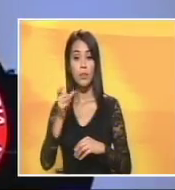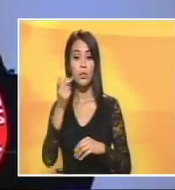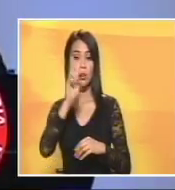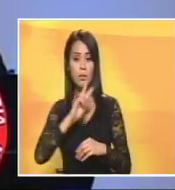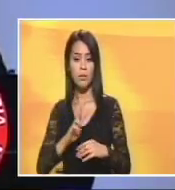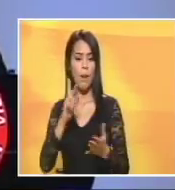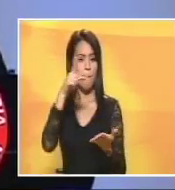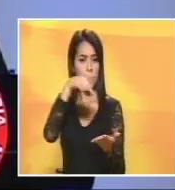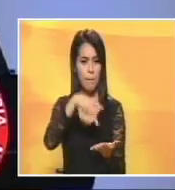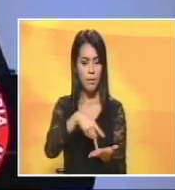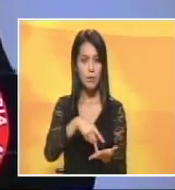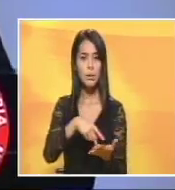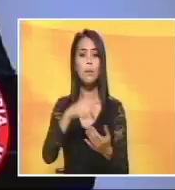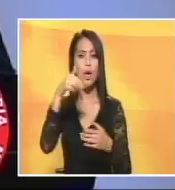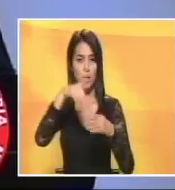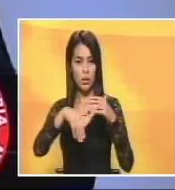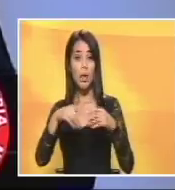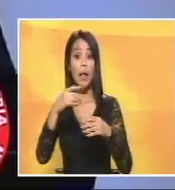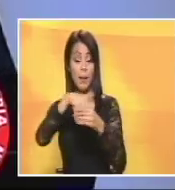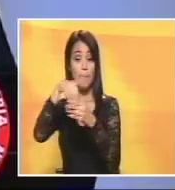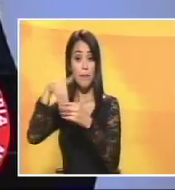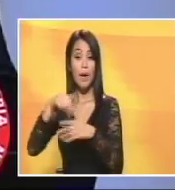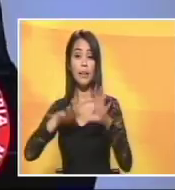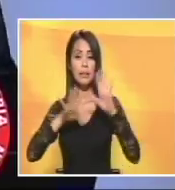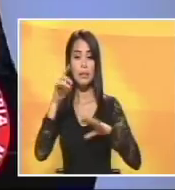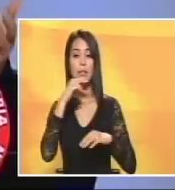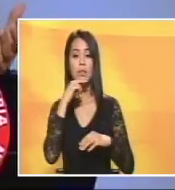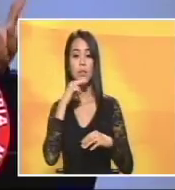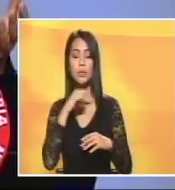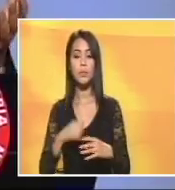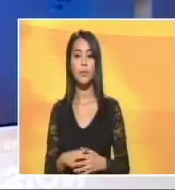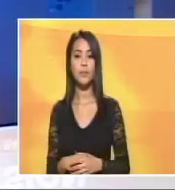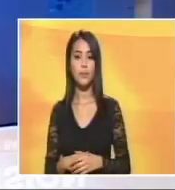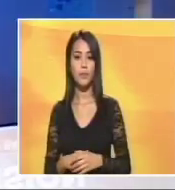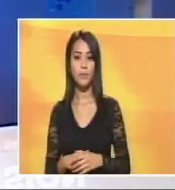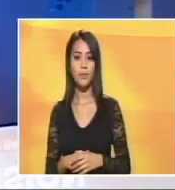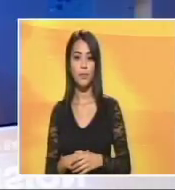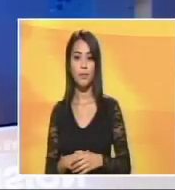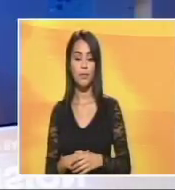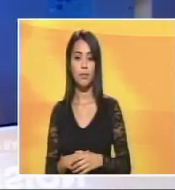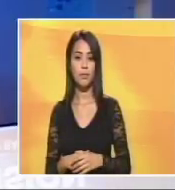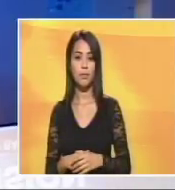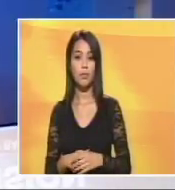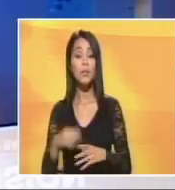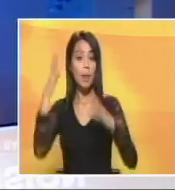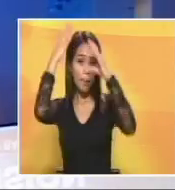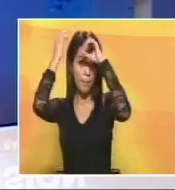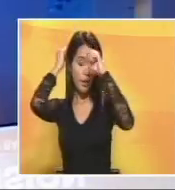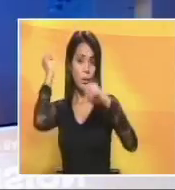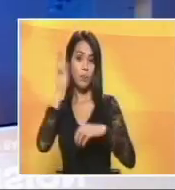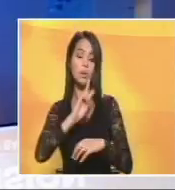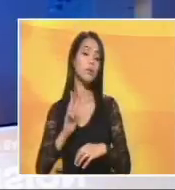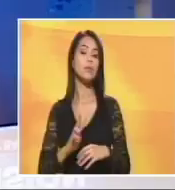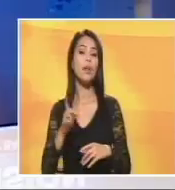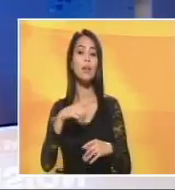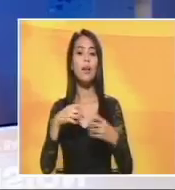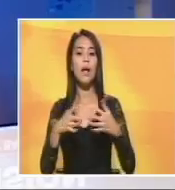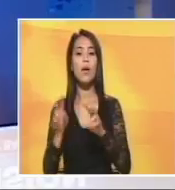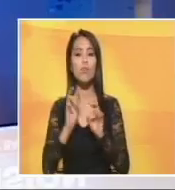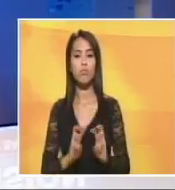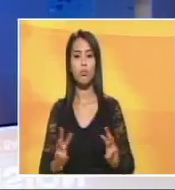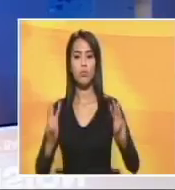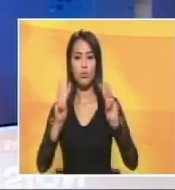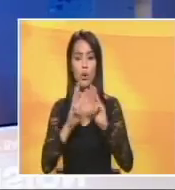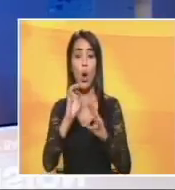participar masivamente en los comicios regionales del próximo domingo 15 de octubre. El embajador de Venezuela ante la Organización de las Naciones Unidas,